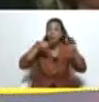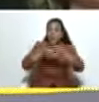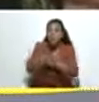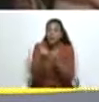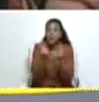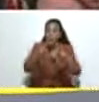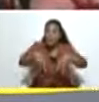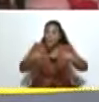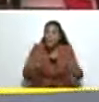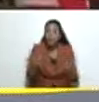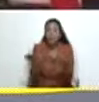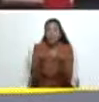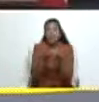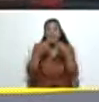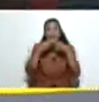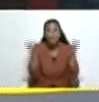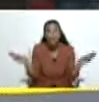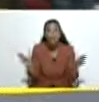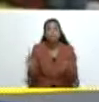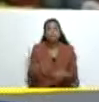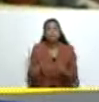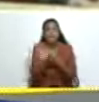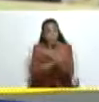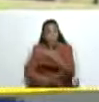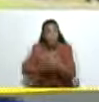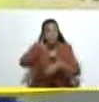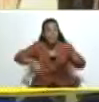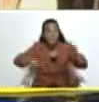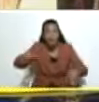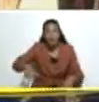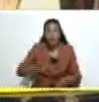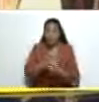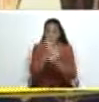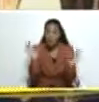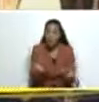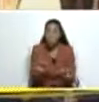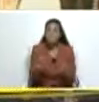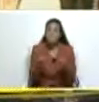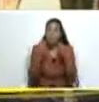movilización de la gestión pública, eficiencia y protección del pueblo.